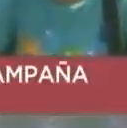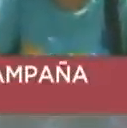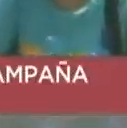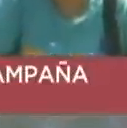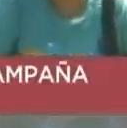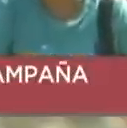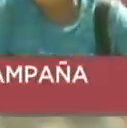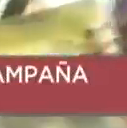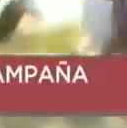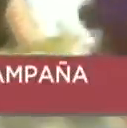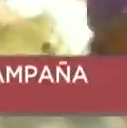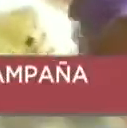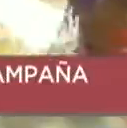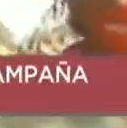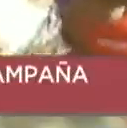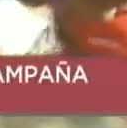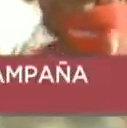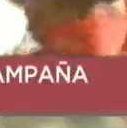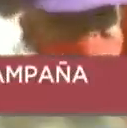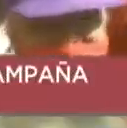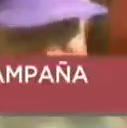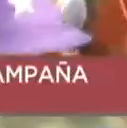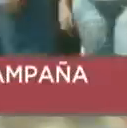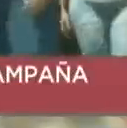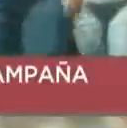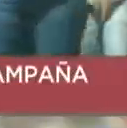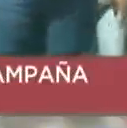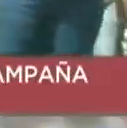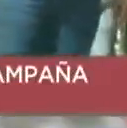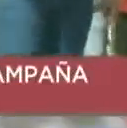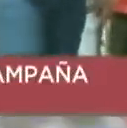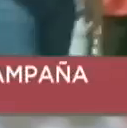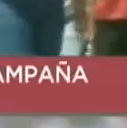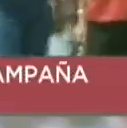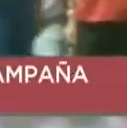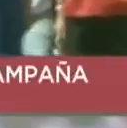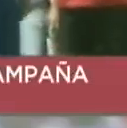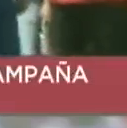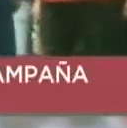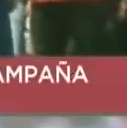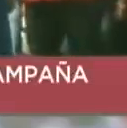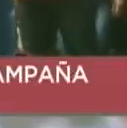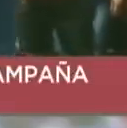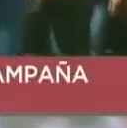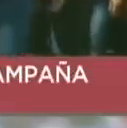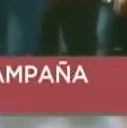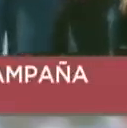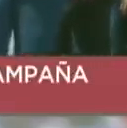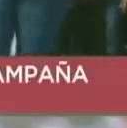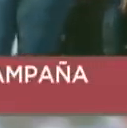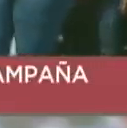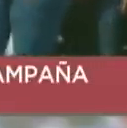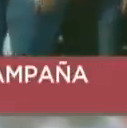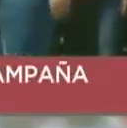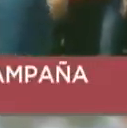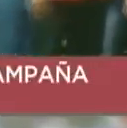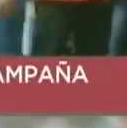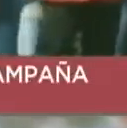venezolano, caluroso llano de Cojedes. Cojedes, Cojedes,